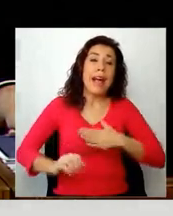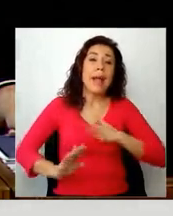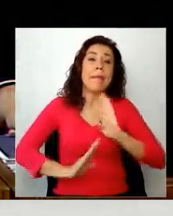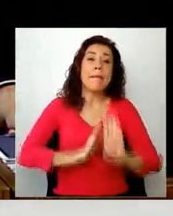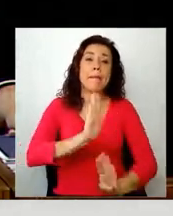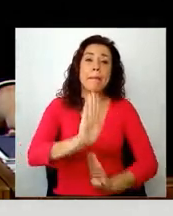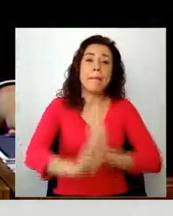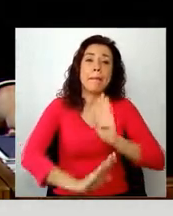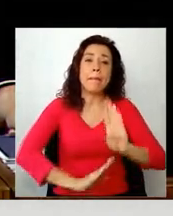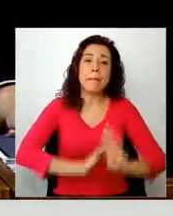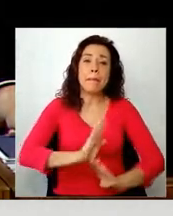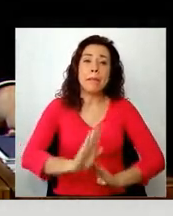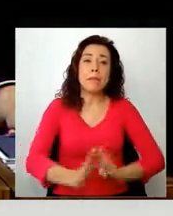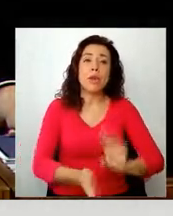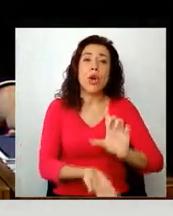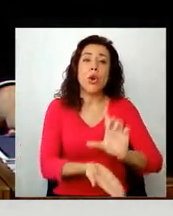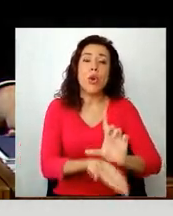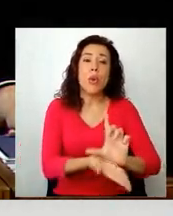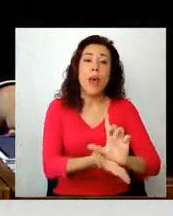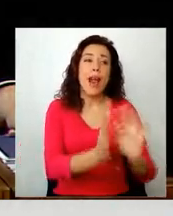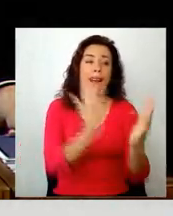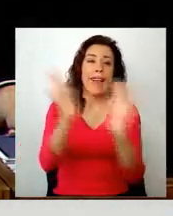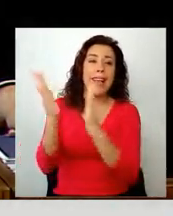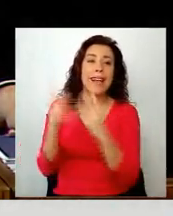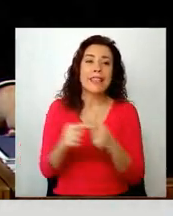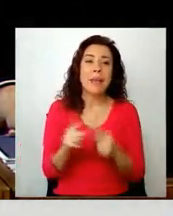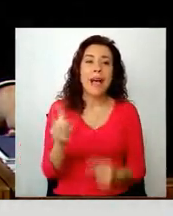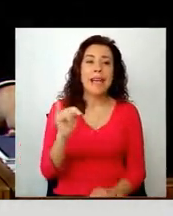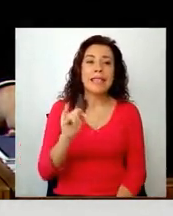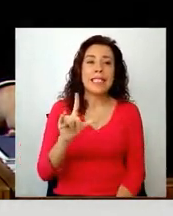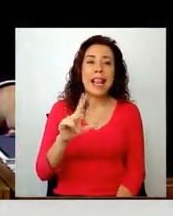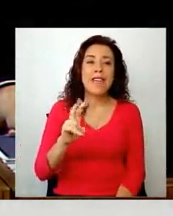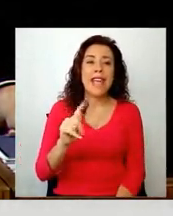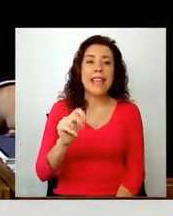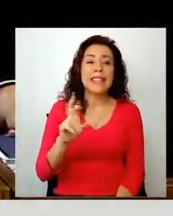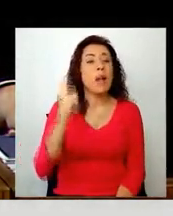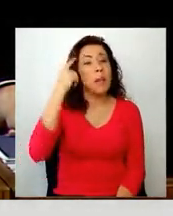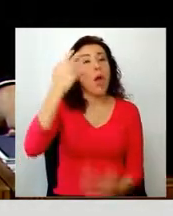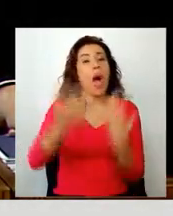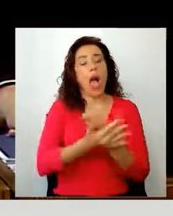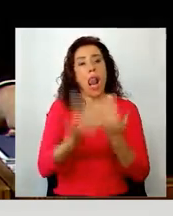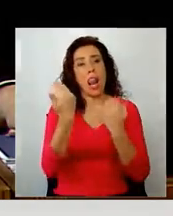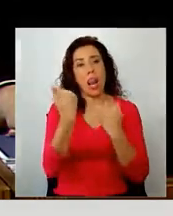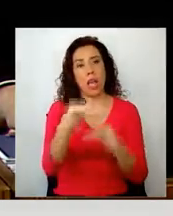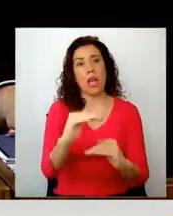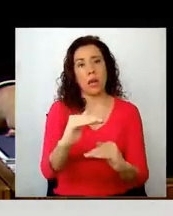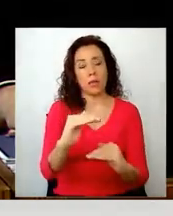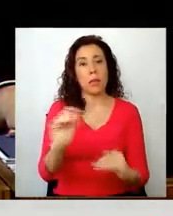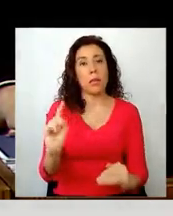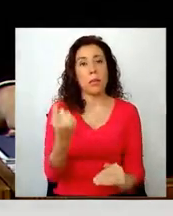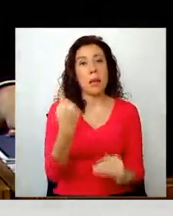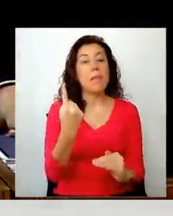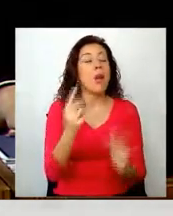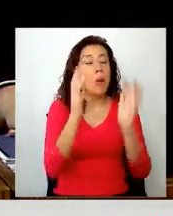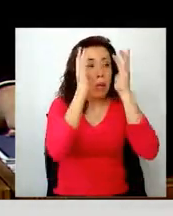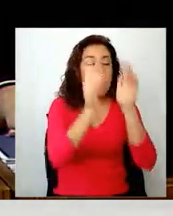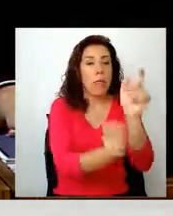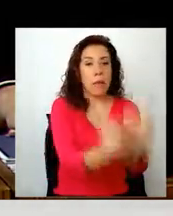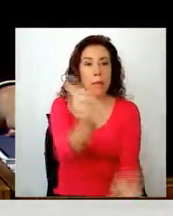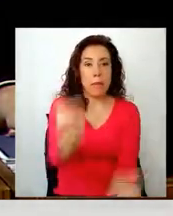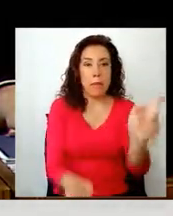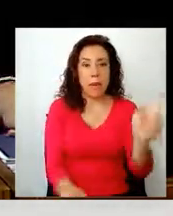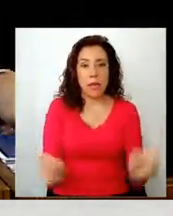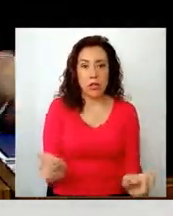áreas Silvestre pero todo tiene un límite primero están las personas y